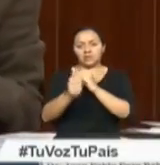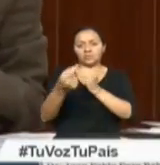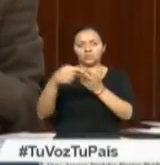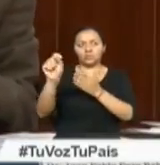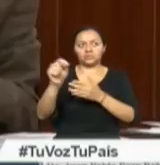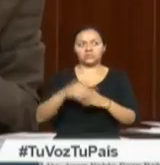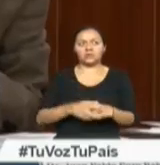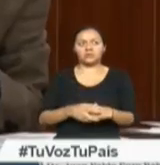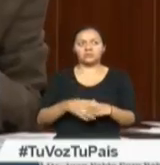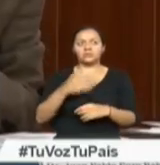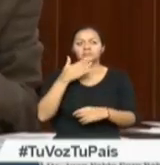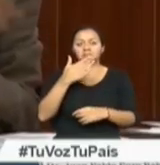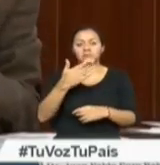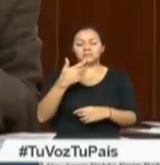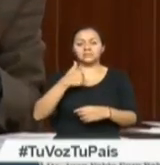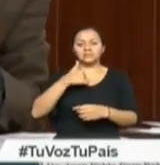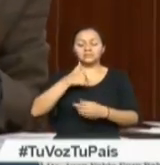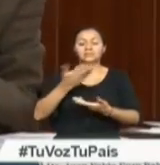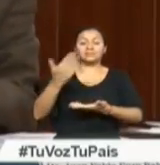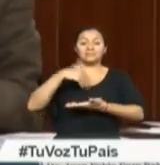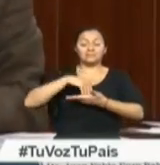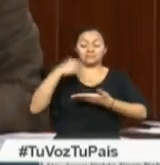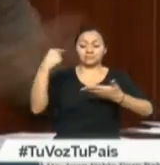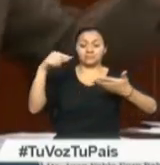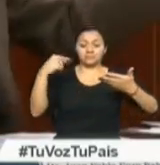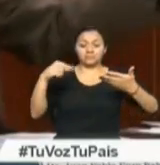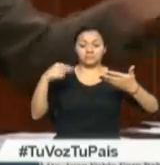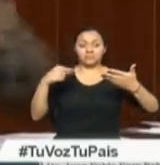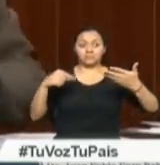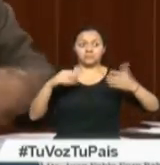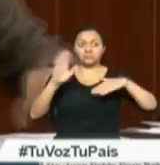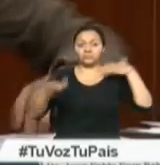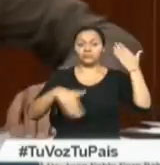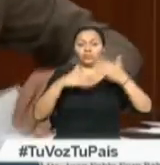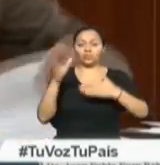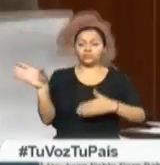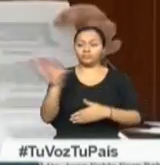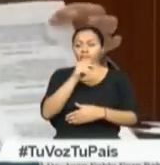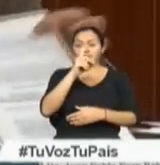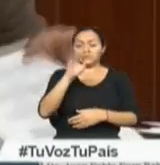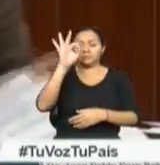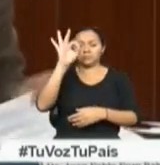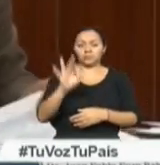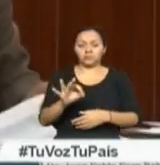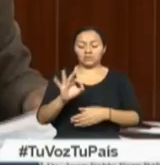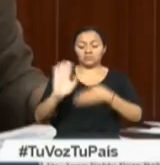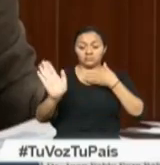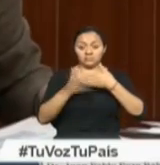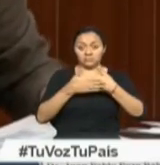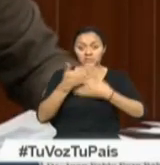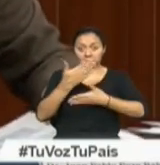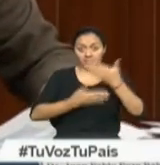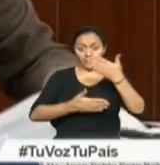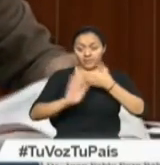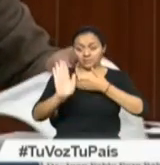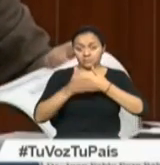es el reconteo manual voto a voto de todo, los documentos habilitantes,